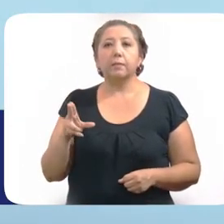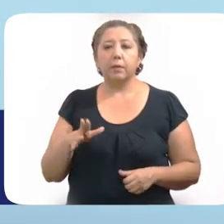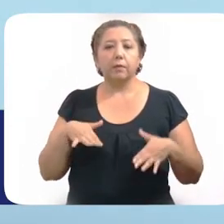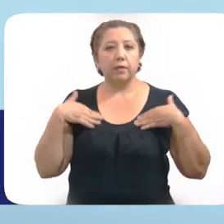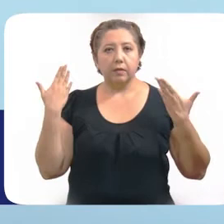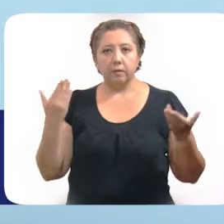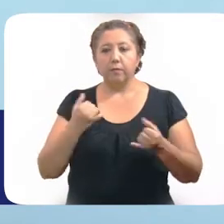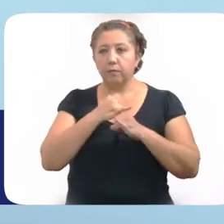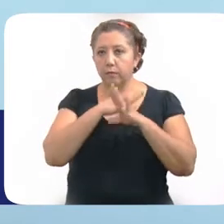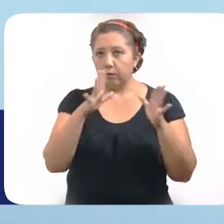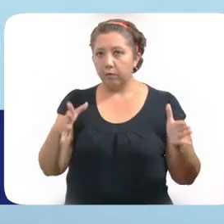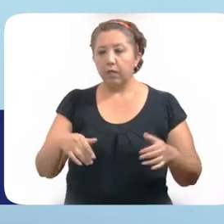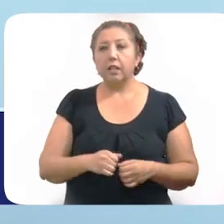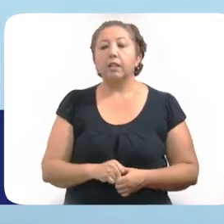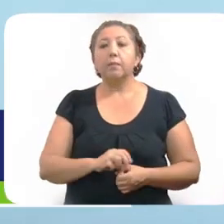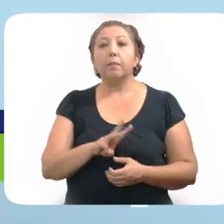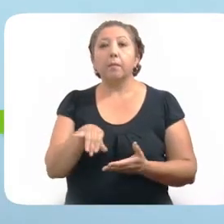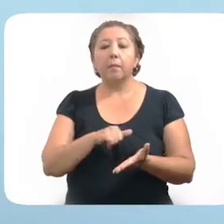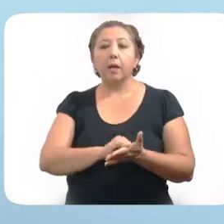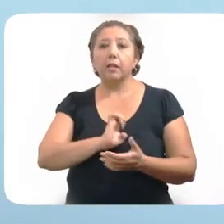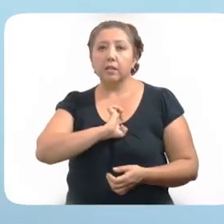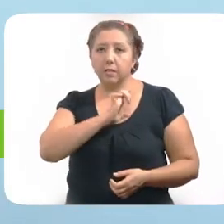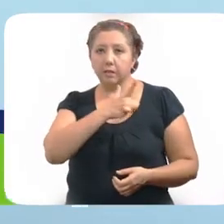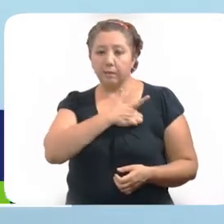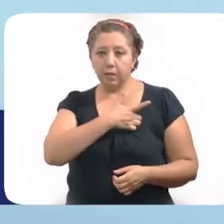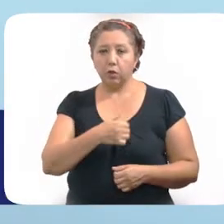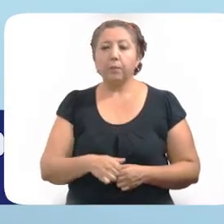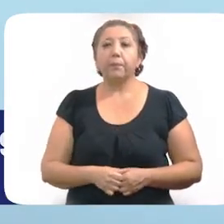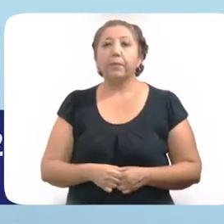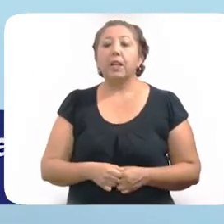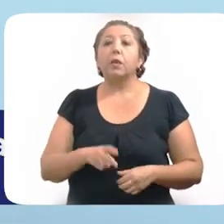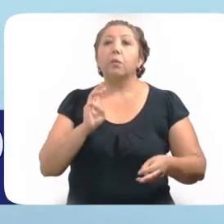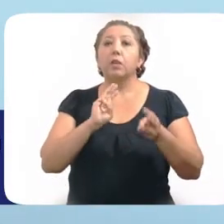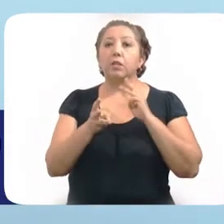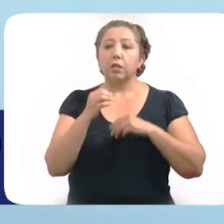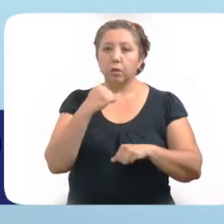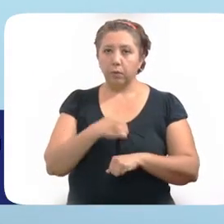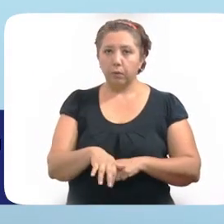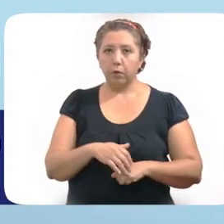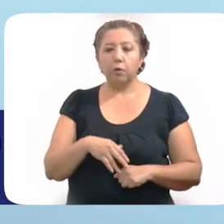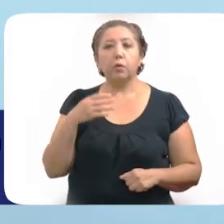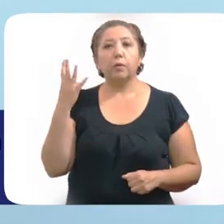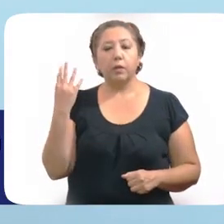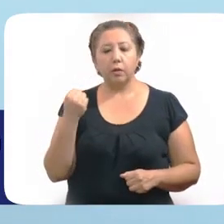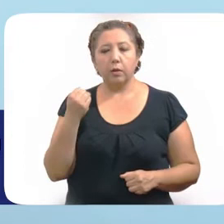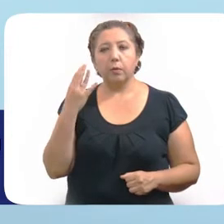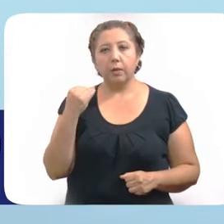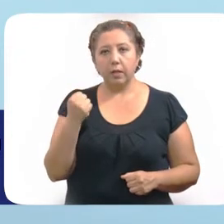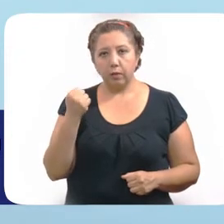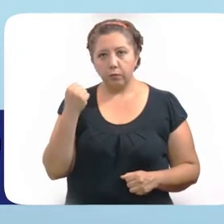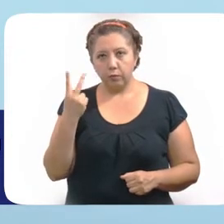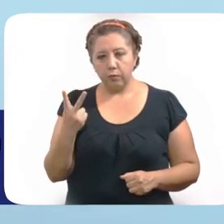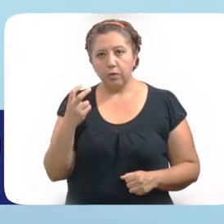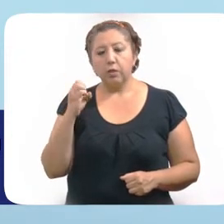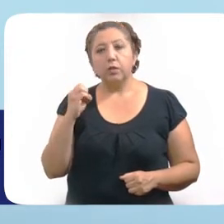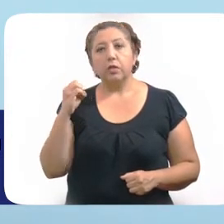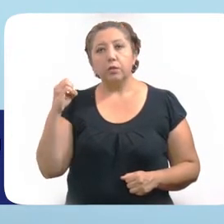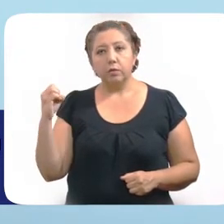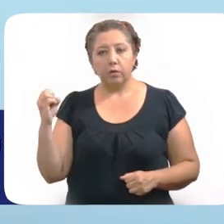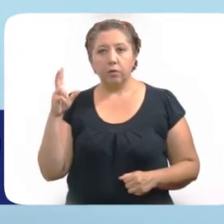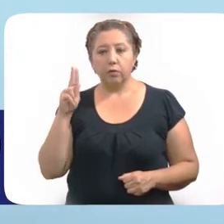coronavirus.yucatan.gov.mx también ofrece información en maya y en español. El chat de WhatsApp en el número